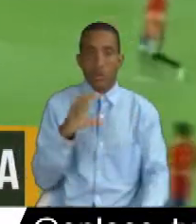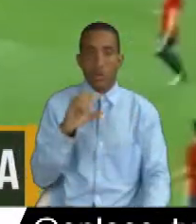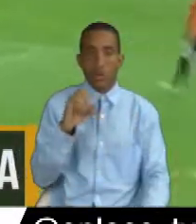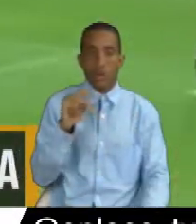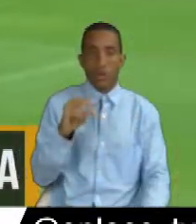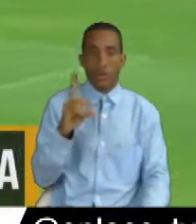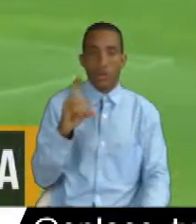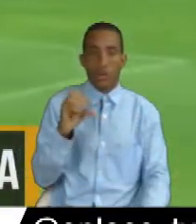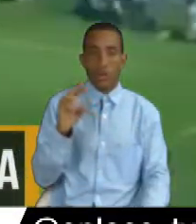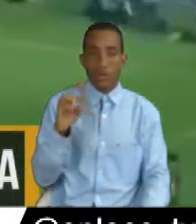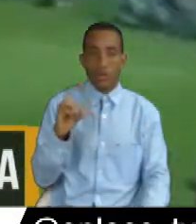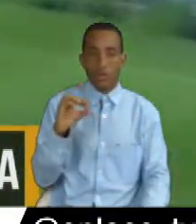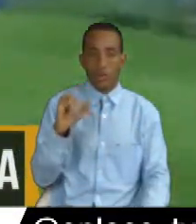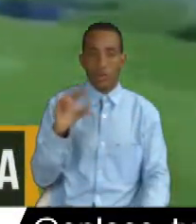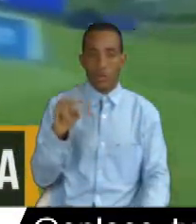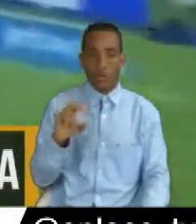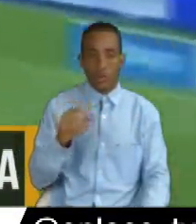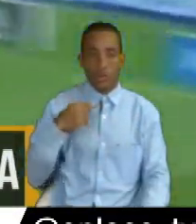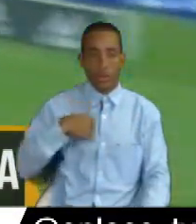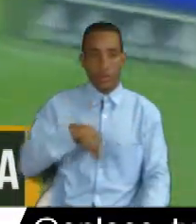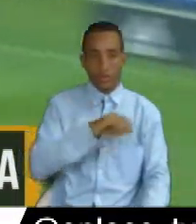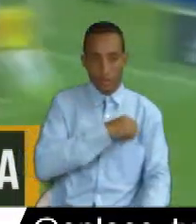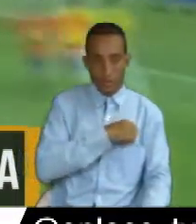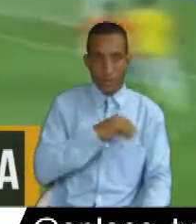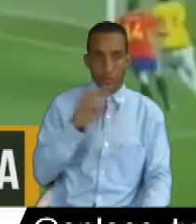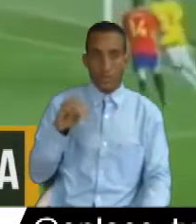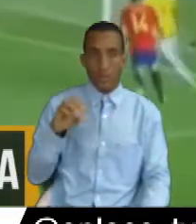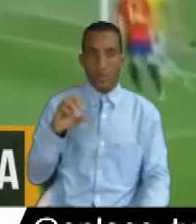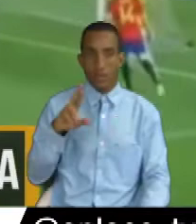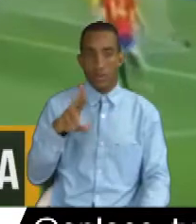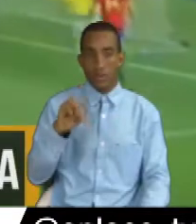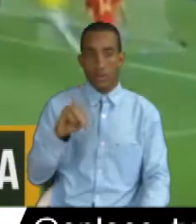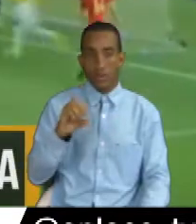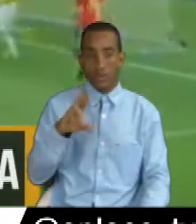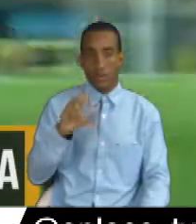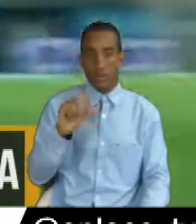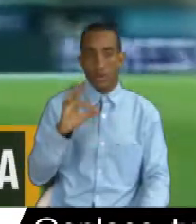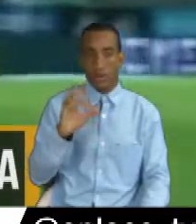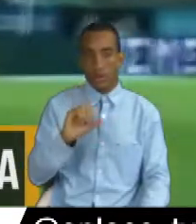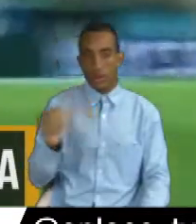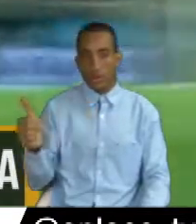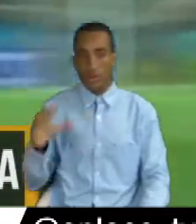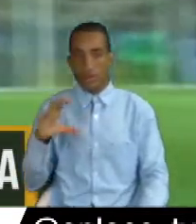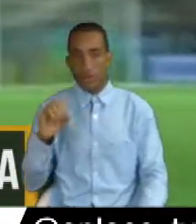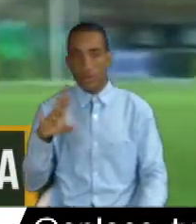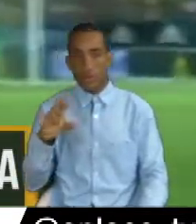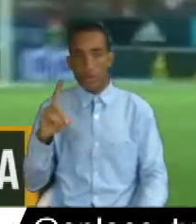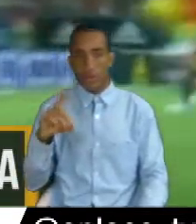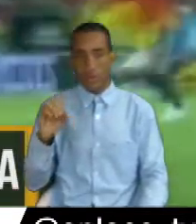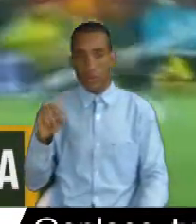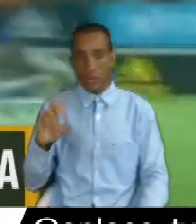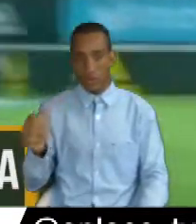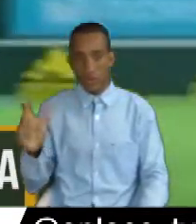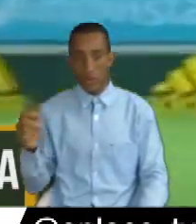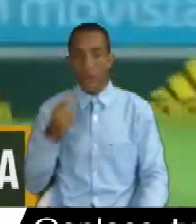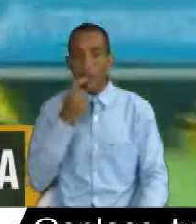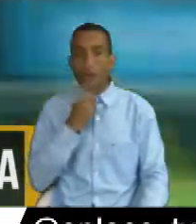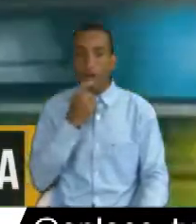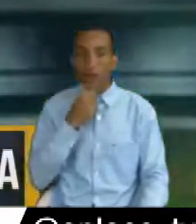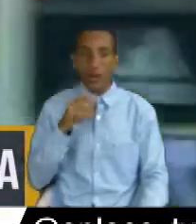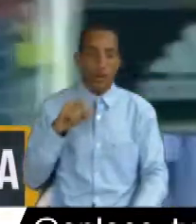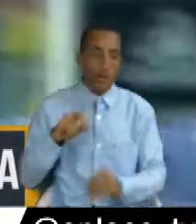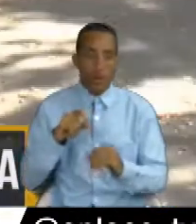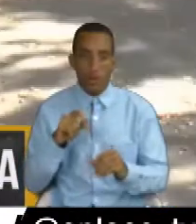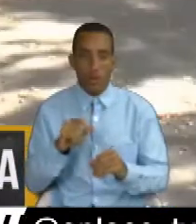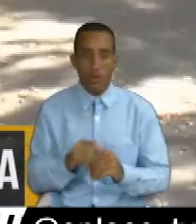ha marcado David Silva y Álvaro Morata. Por el equipo colombiano, Edwin Cardona y el tigre Radamel Falcao